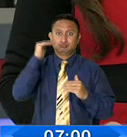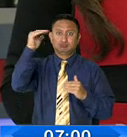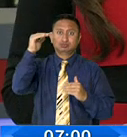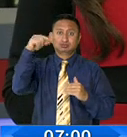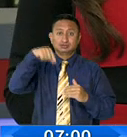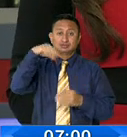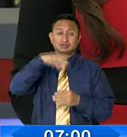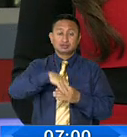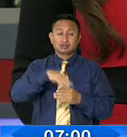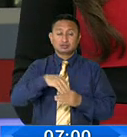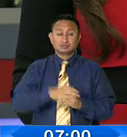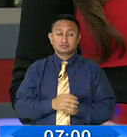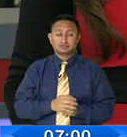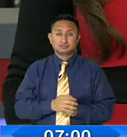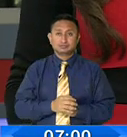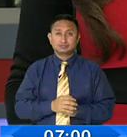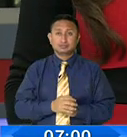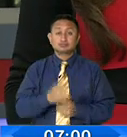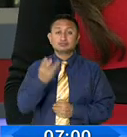elecciones, ubicándose en el